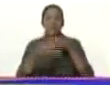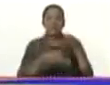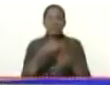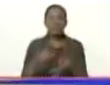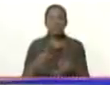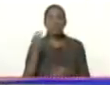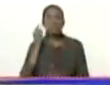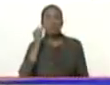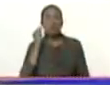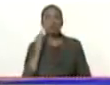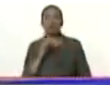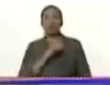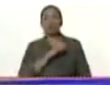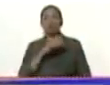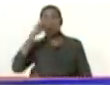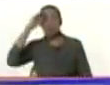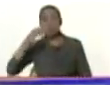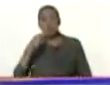mayor